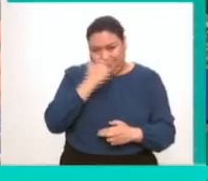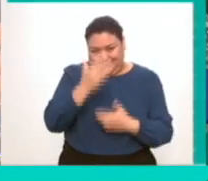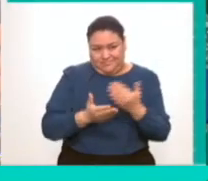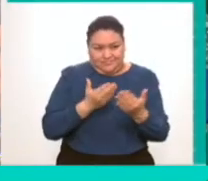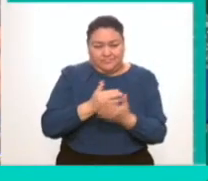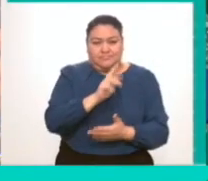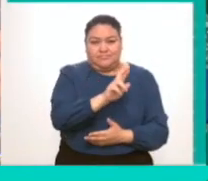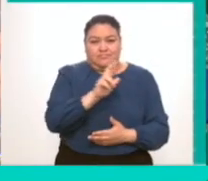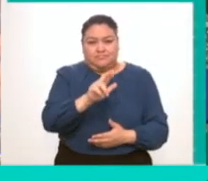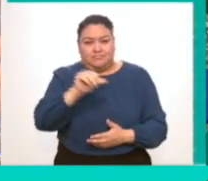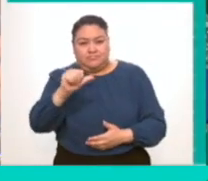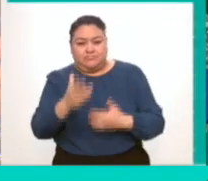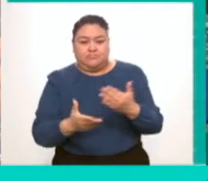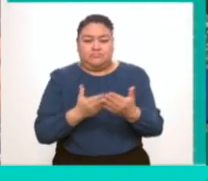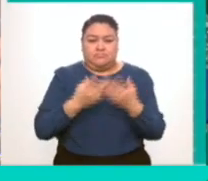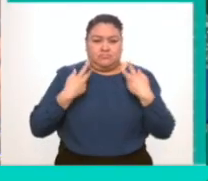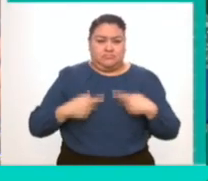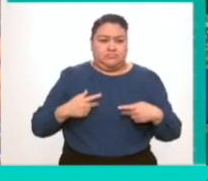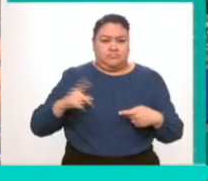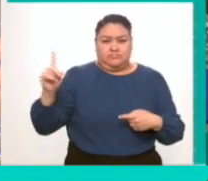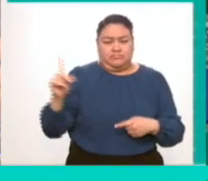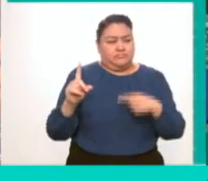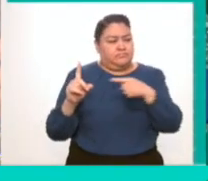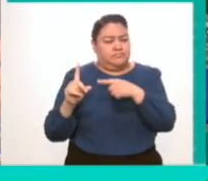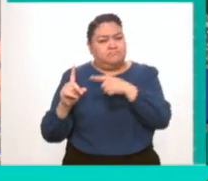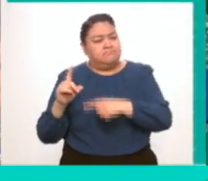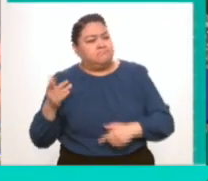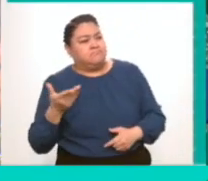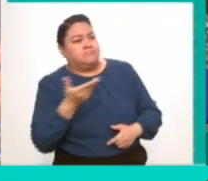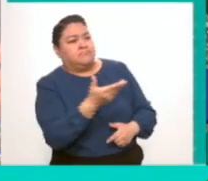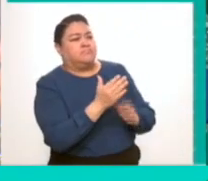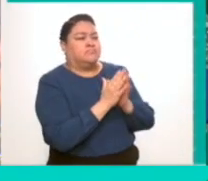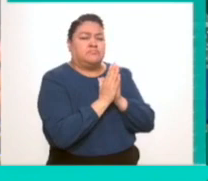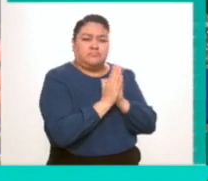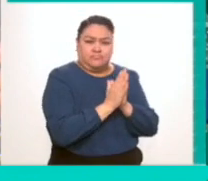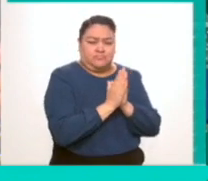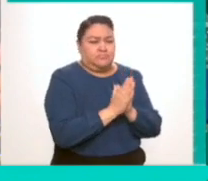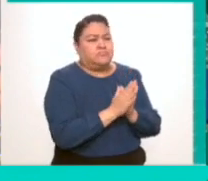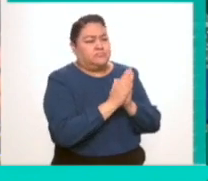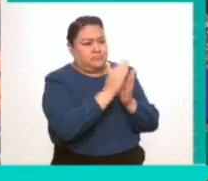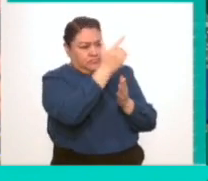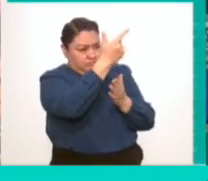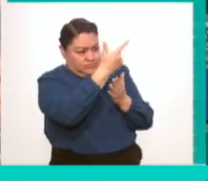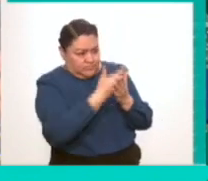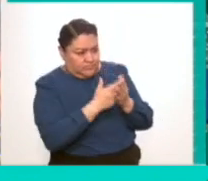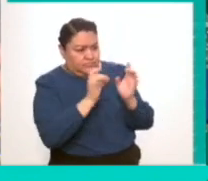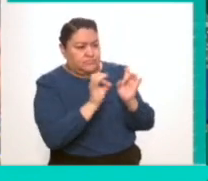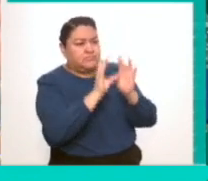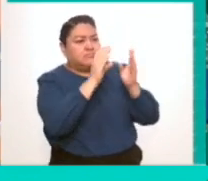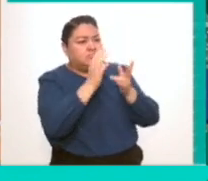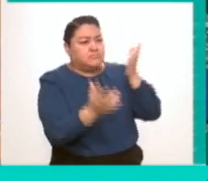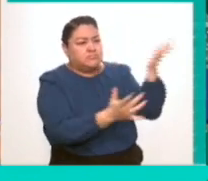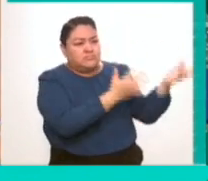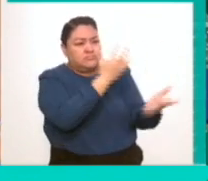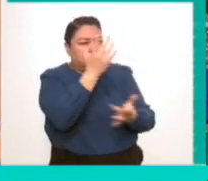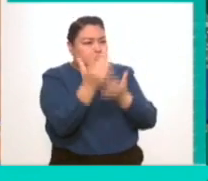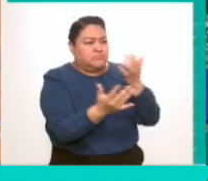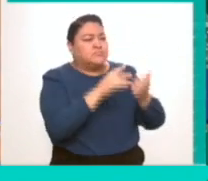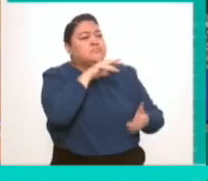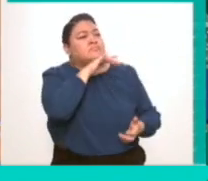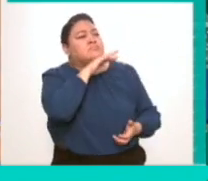una persona solicitó a la procuraduría Federal de protección al ambiente la lista de incendios registrados en